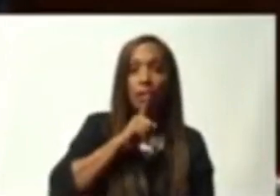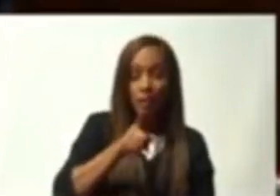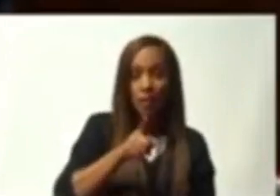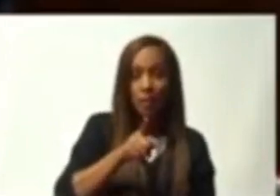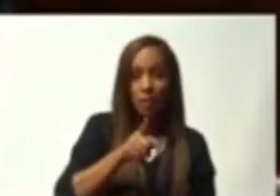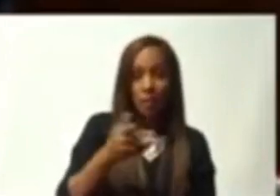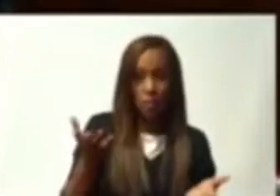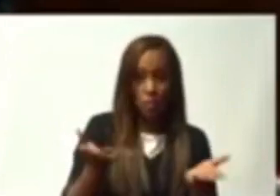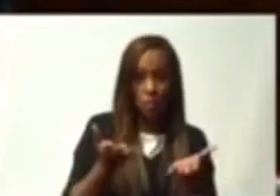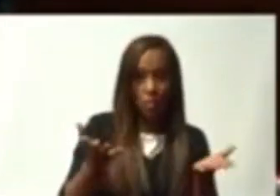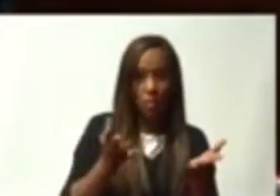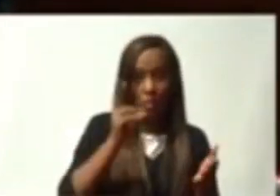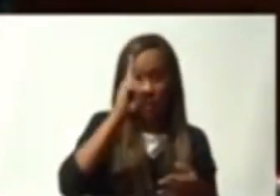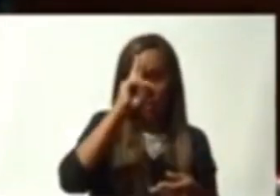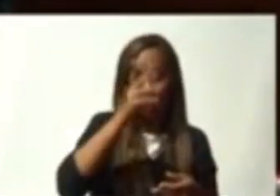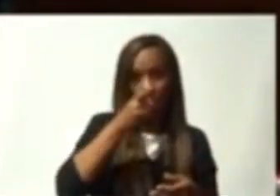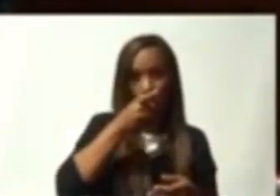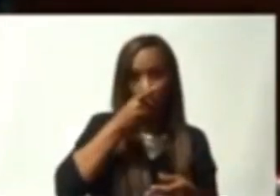América.